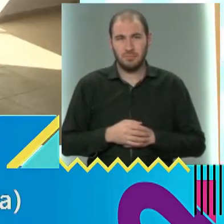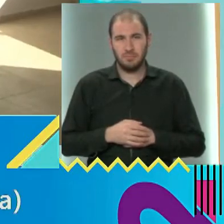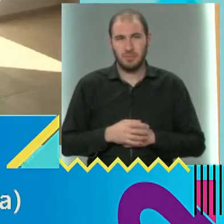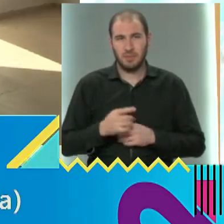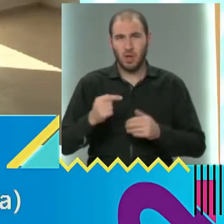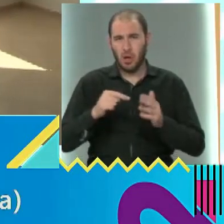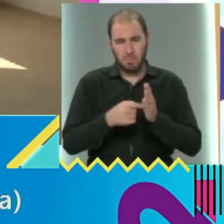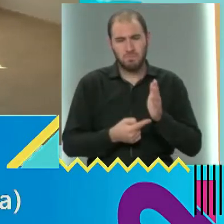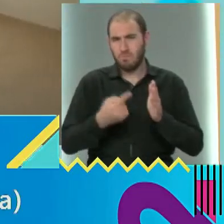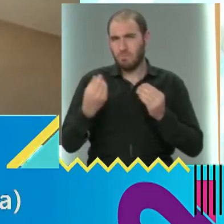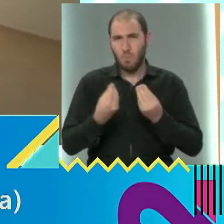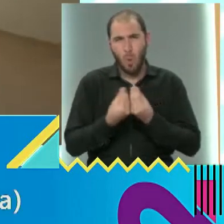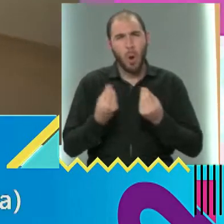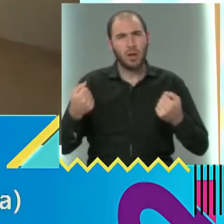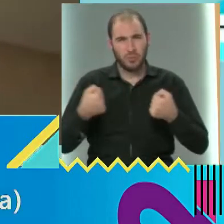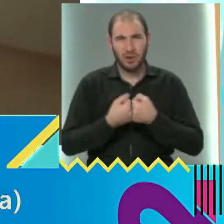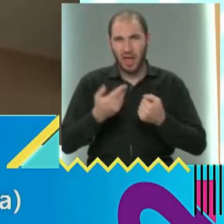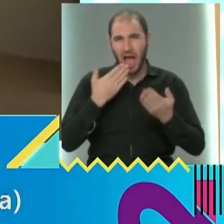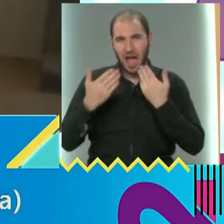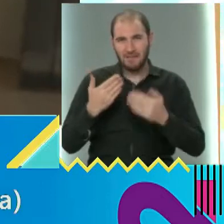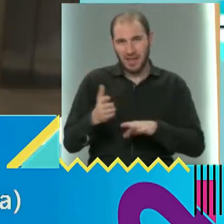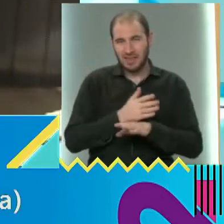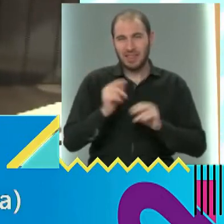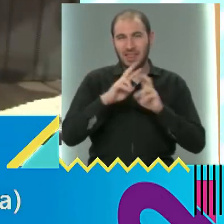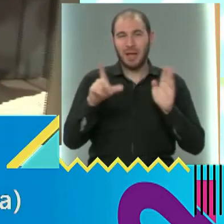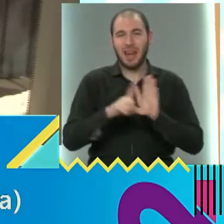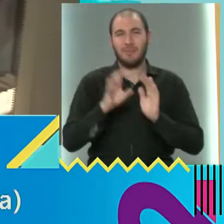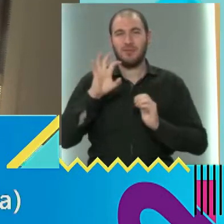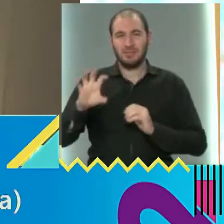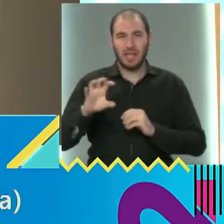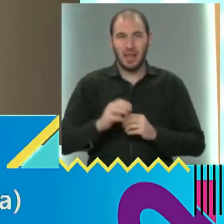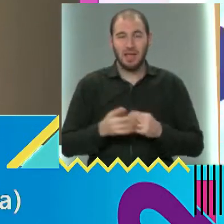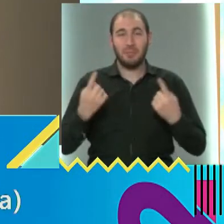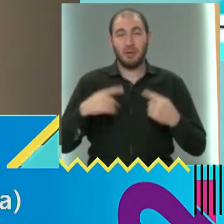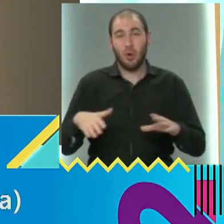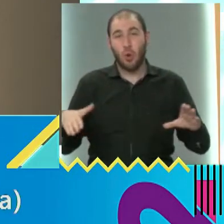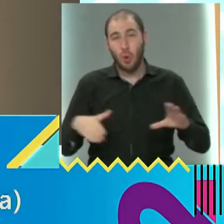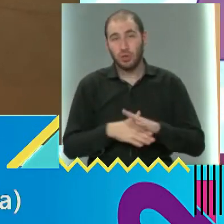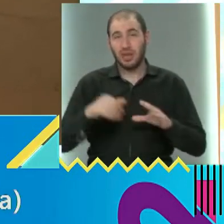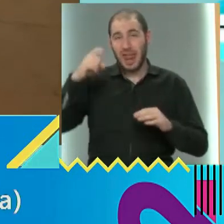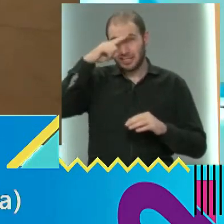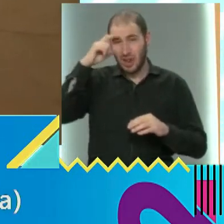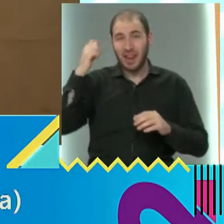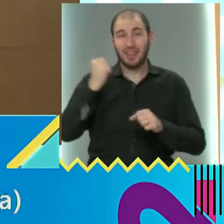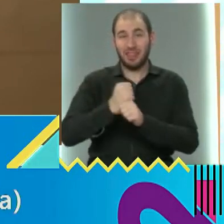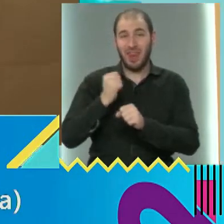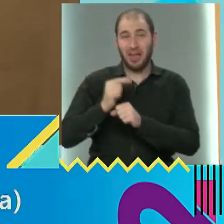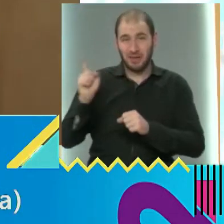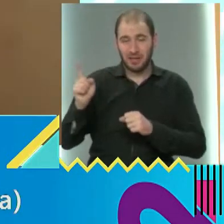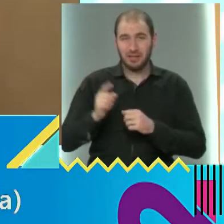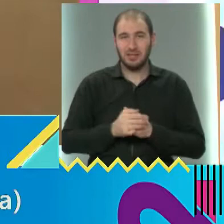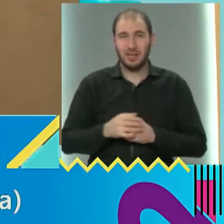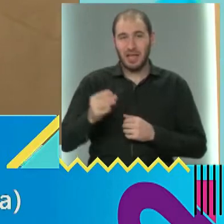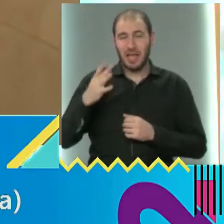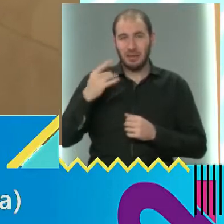en muchas cosas. Lo hemos charlado recientemente, el tema de la ley provincial, pero justamente Nación está trabajando, me ha